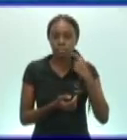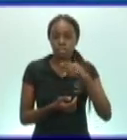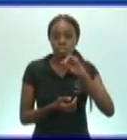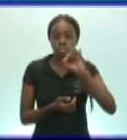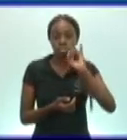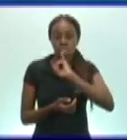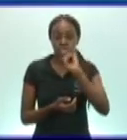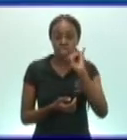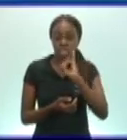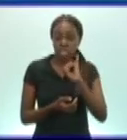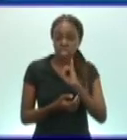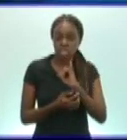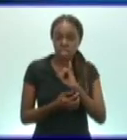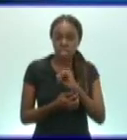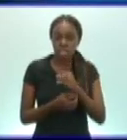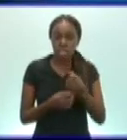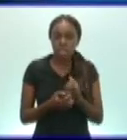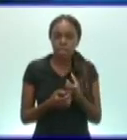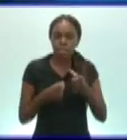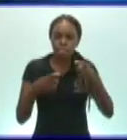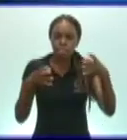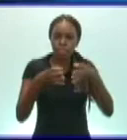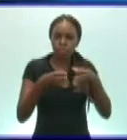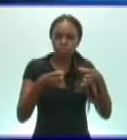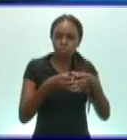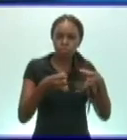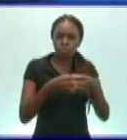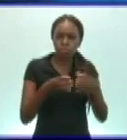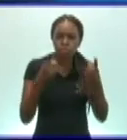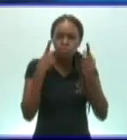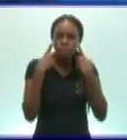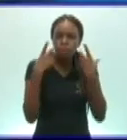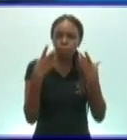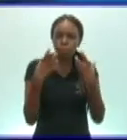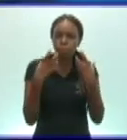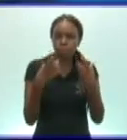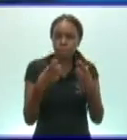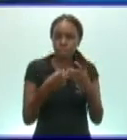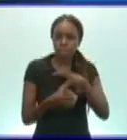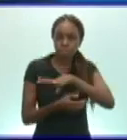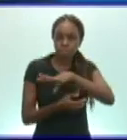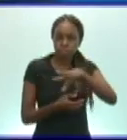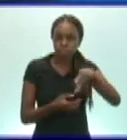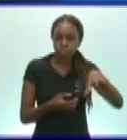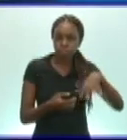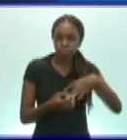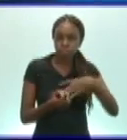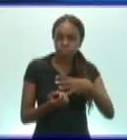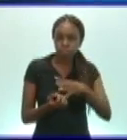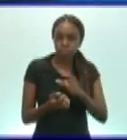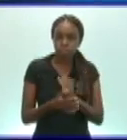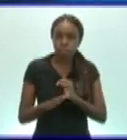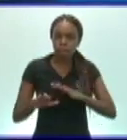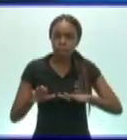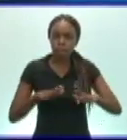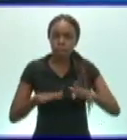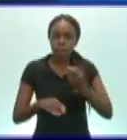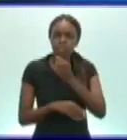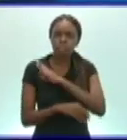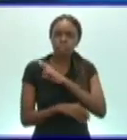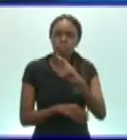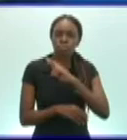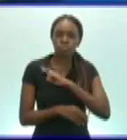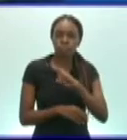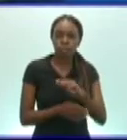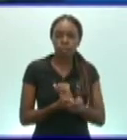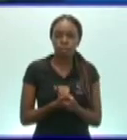crean 3 logias masónicas que van a ser de suma importancia para los efectos de los preparativos revolucionarios.